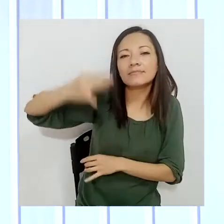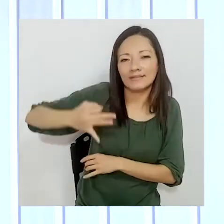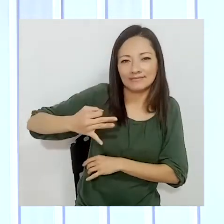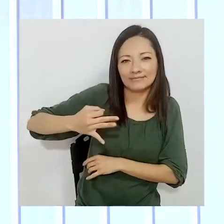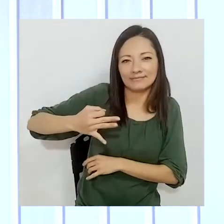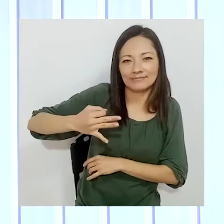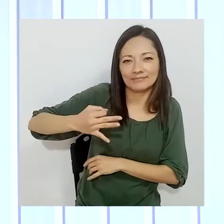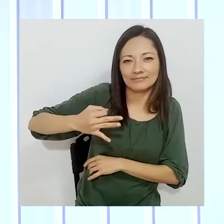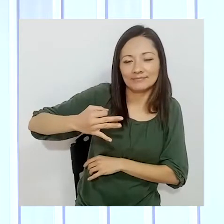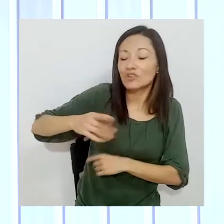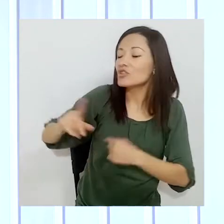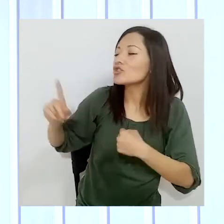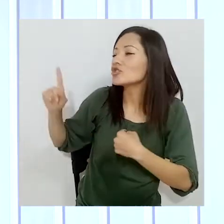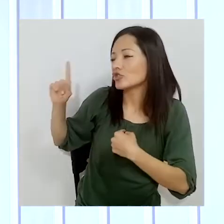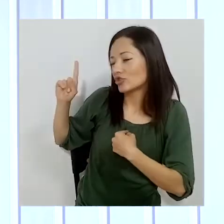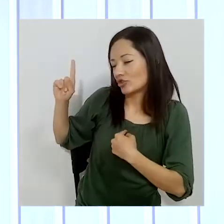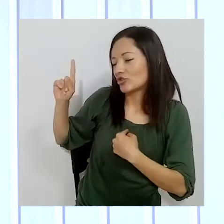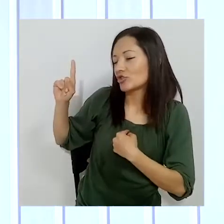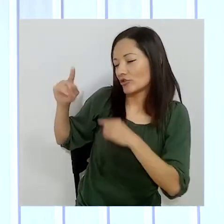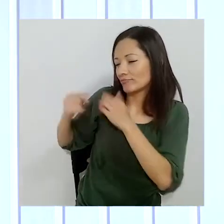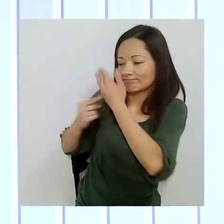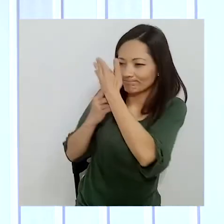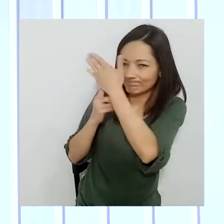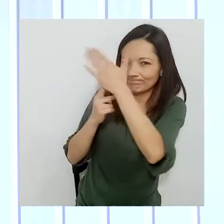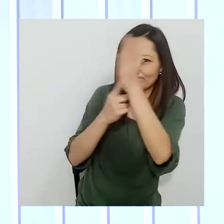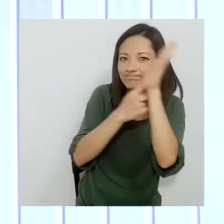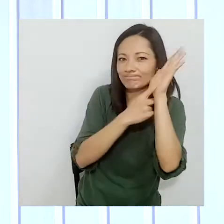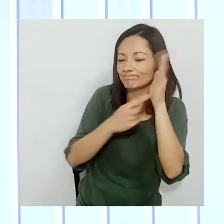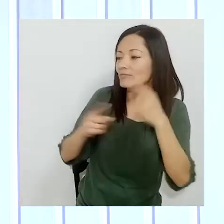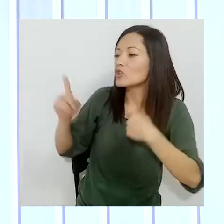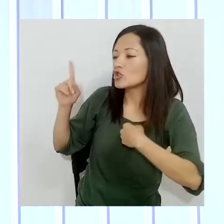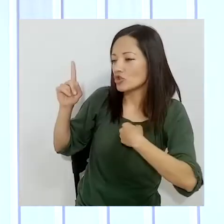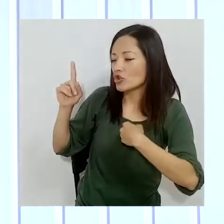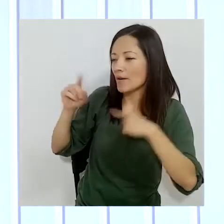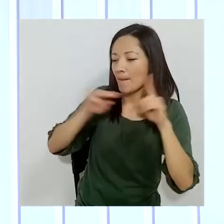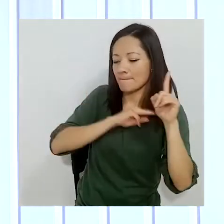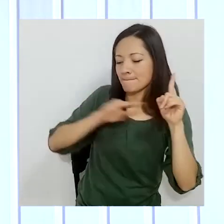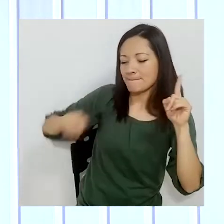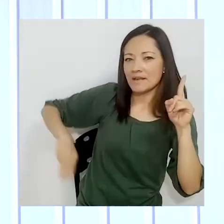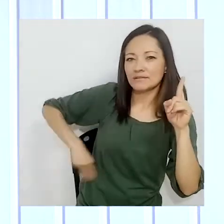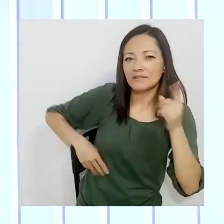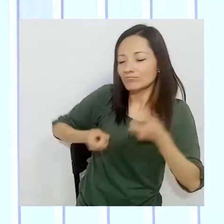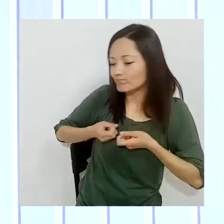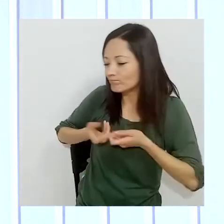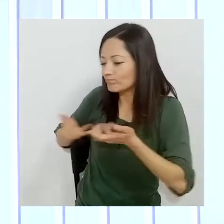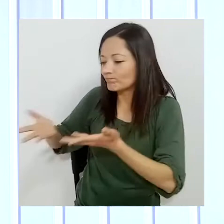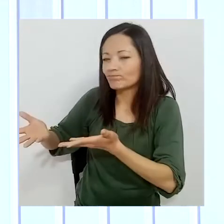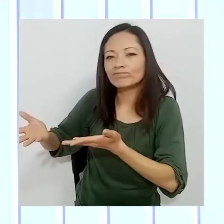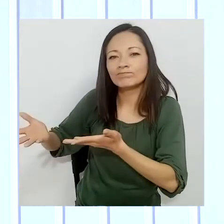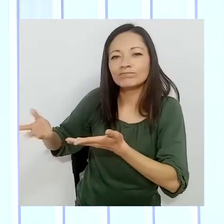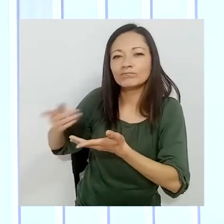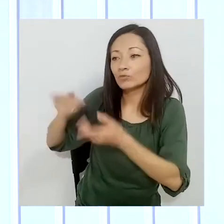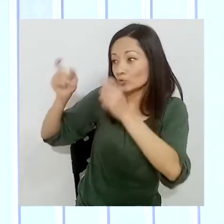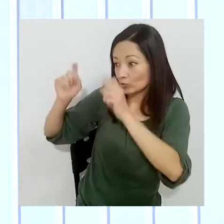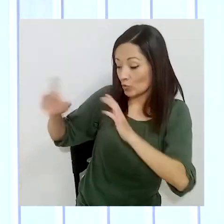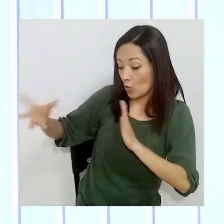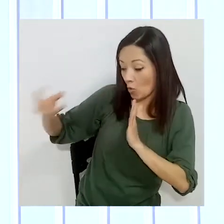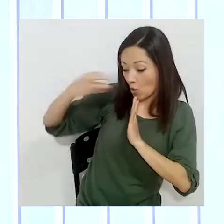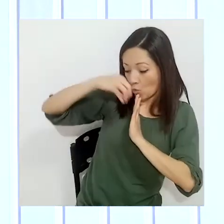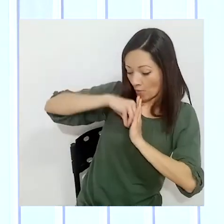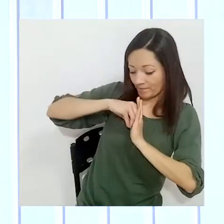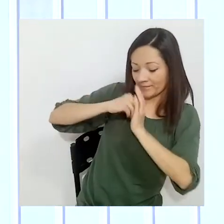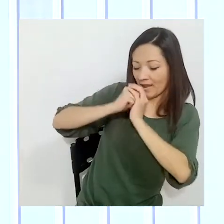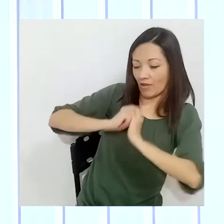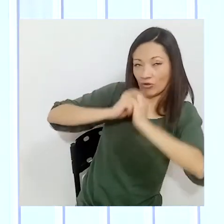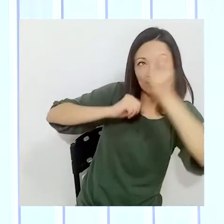verdad. Yo soy el que te lo puede revelar, yo soy el Mesías. En mí se puede adorar al Padre